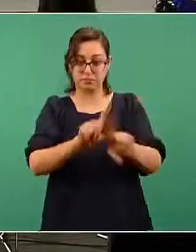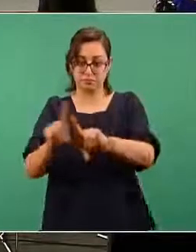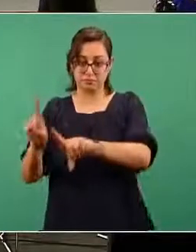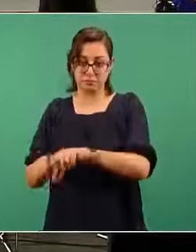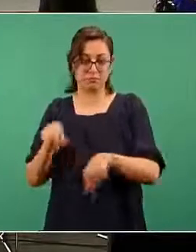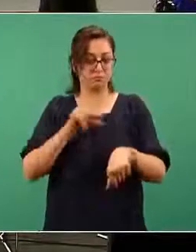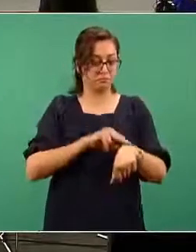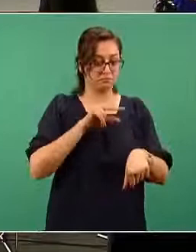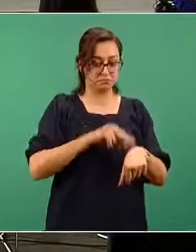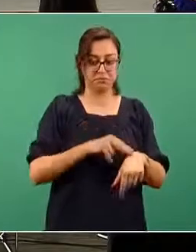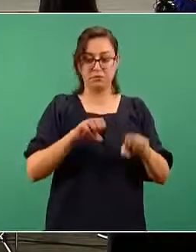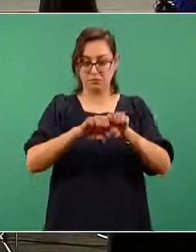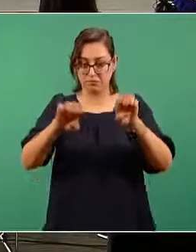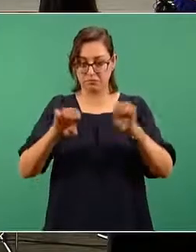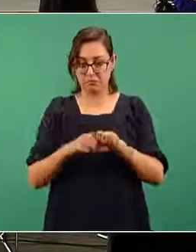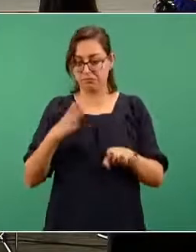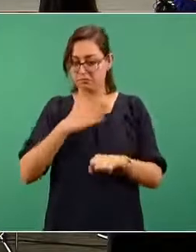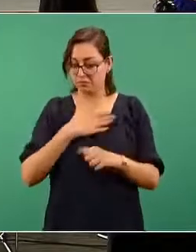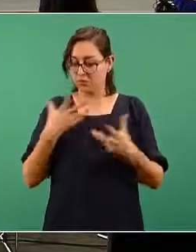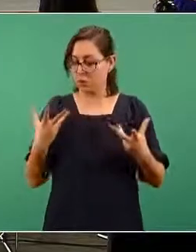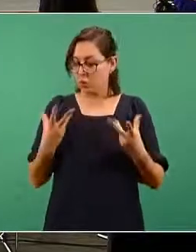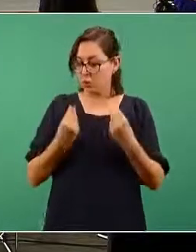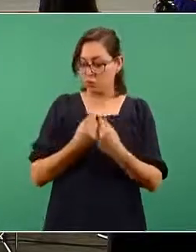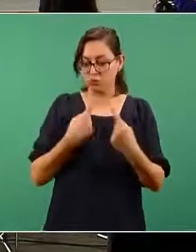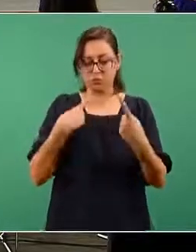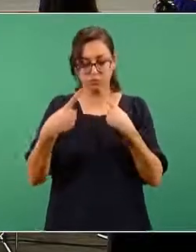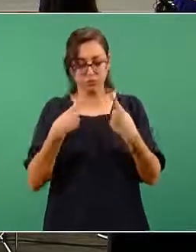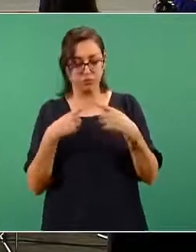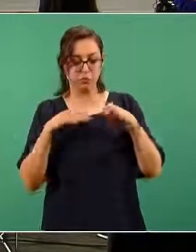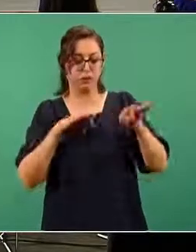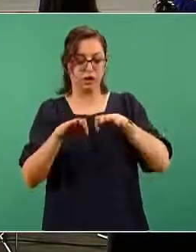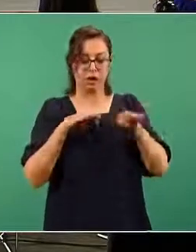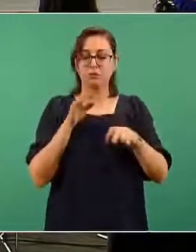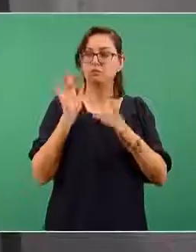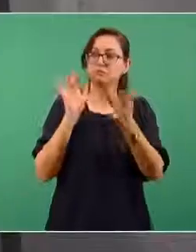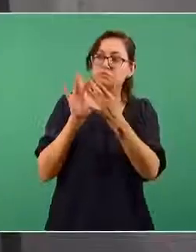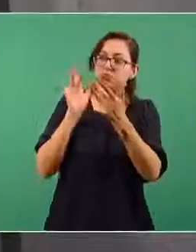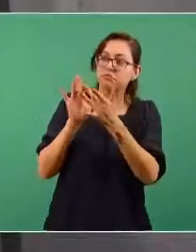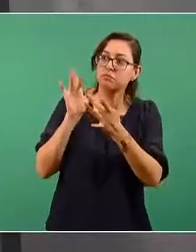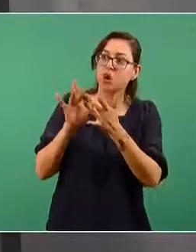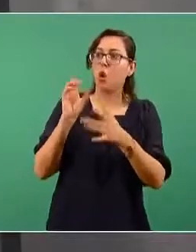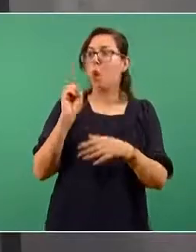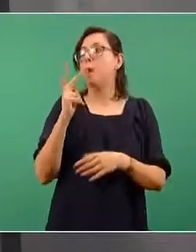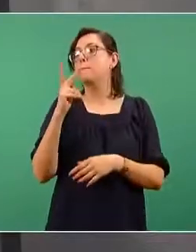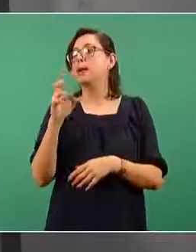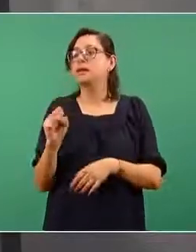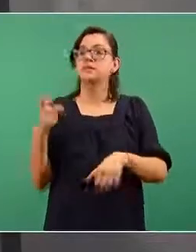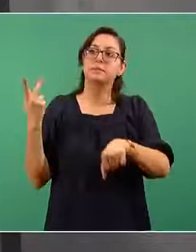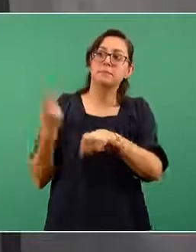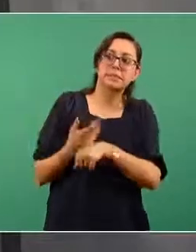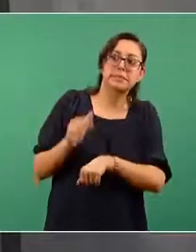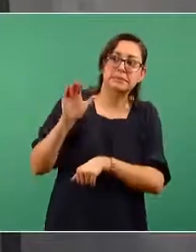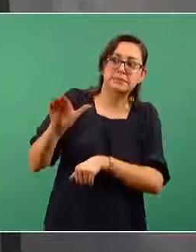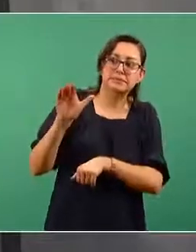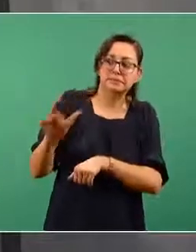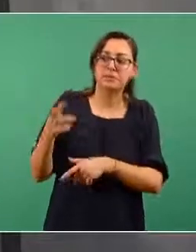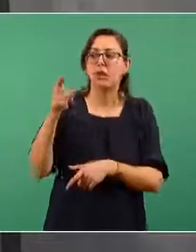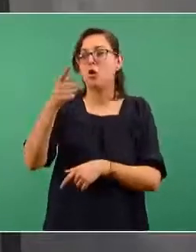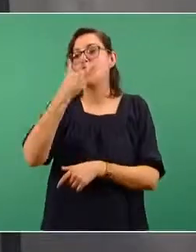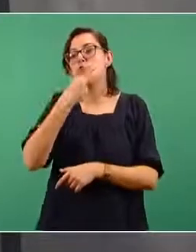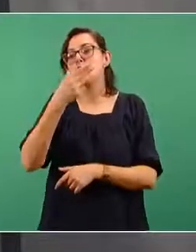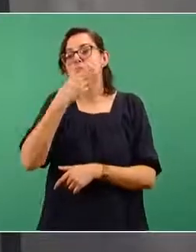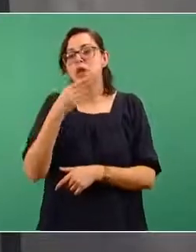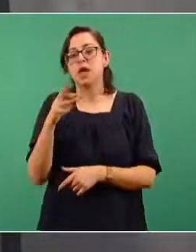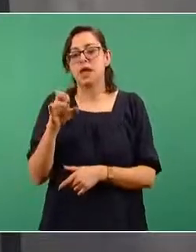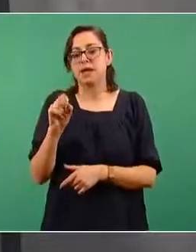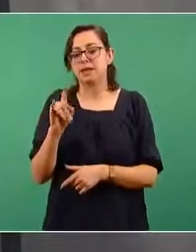Salomía y otros colegas. Han estado dando seguimiento estrecho con la Organización Panamericana de la Salud, con el señor Cristian Morales,